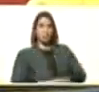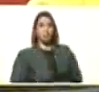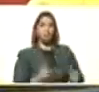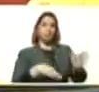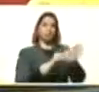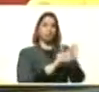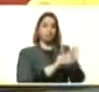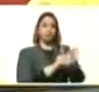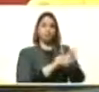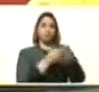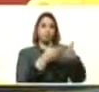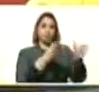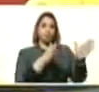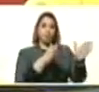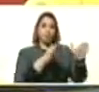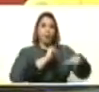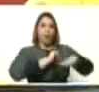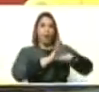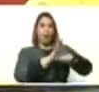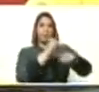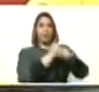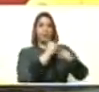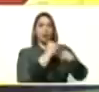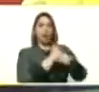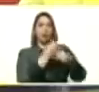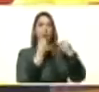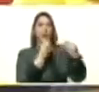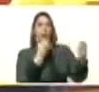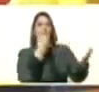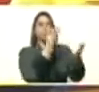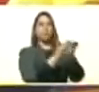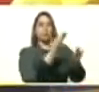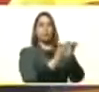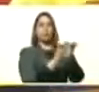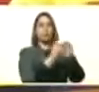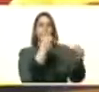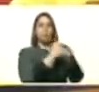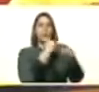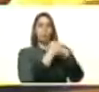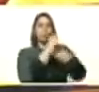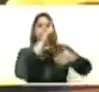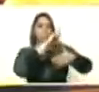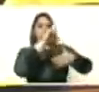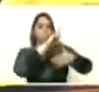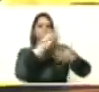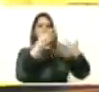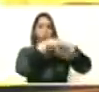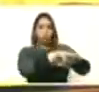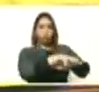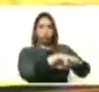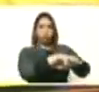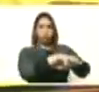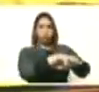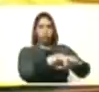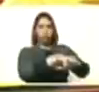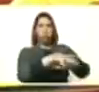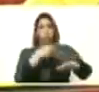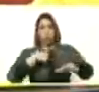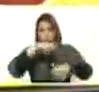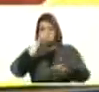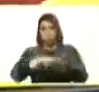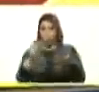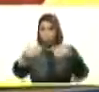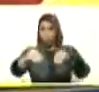relanzar ALBA Trabajadores como propuesta de la clase obrera latinoamericana. Yo estoy de acuerdo de una